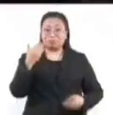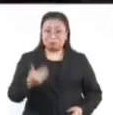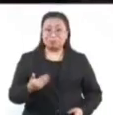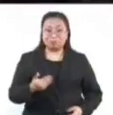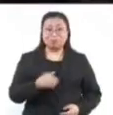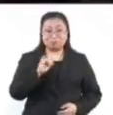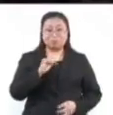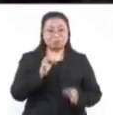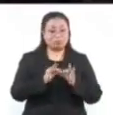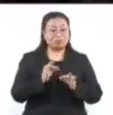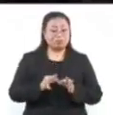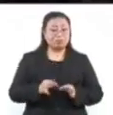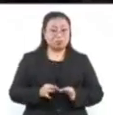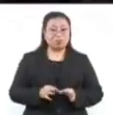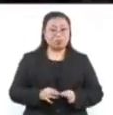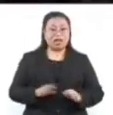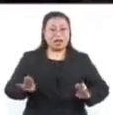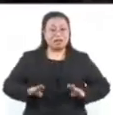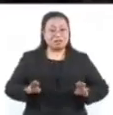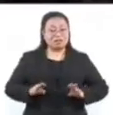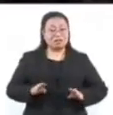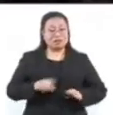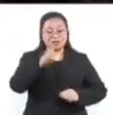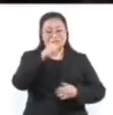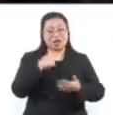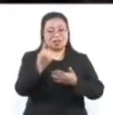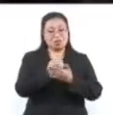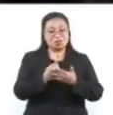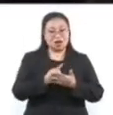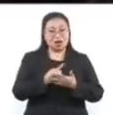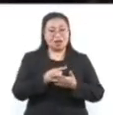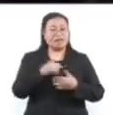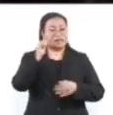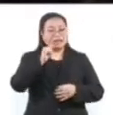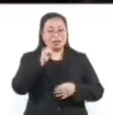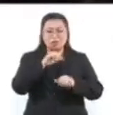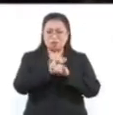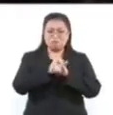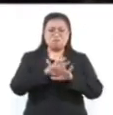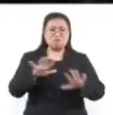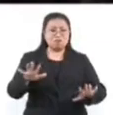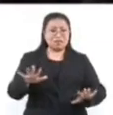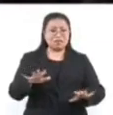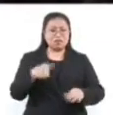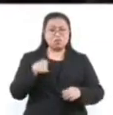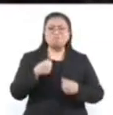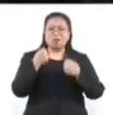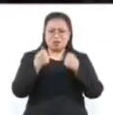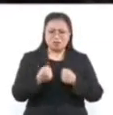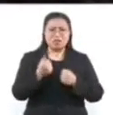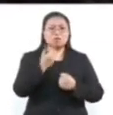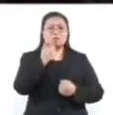con esas tres condiciones. Su contenido siempre firme,